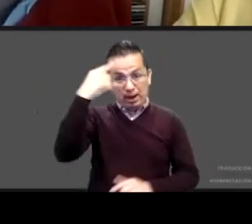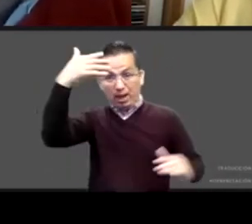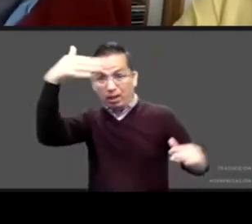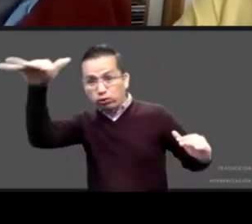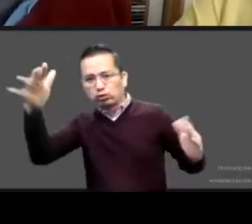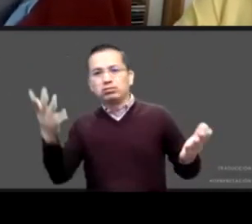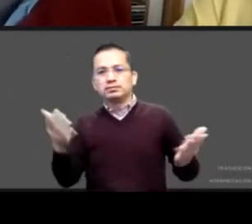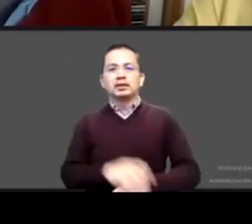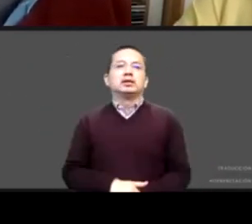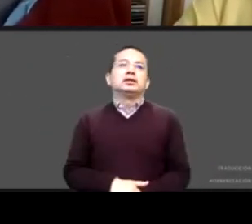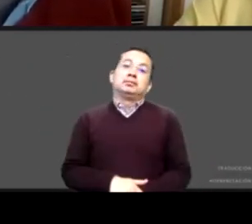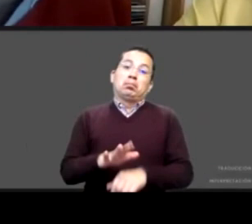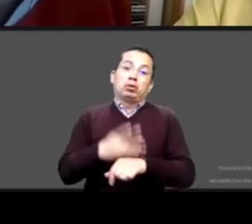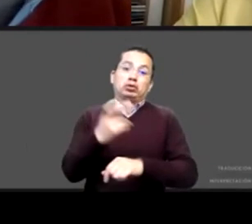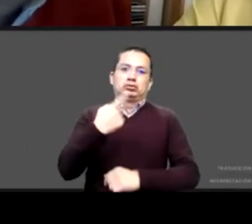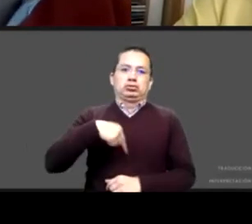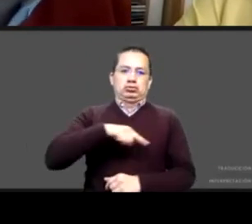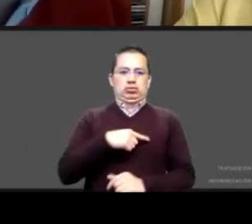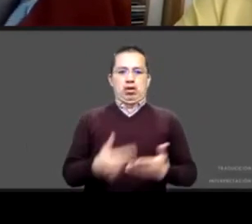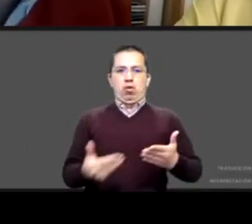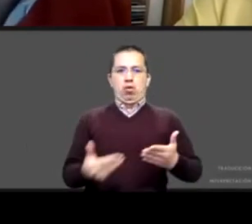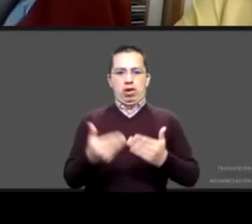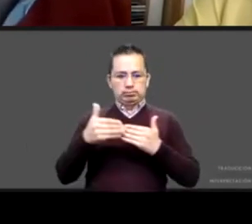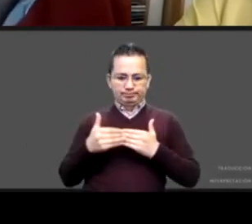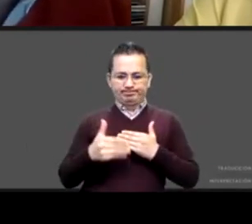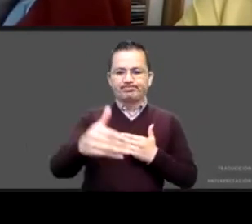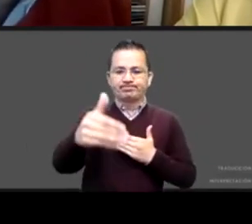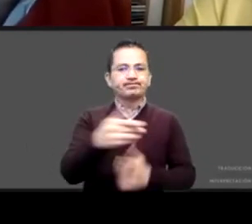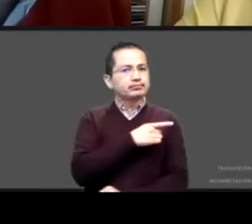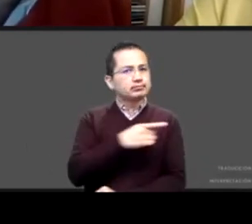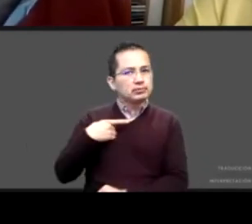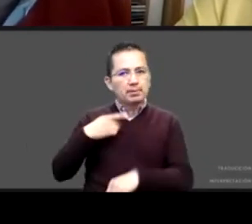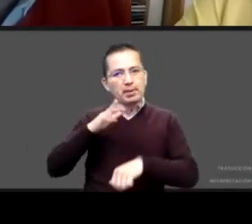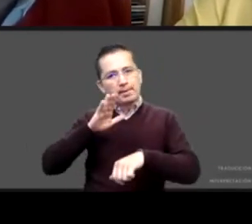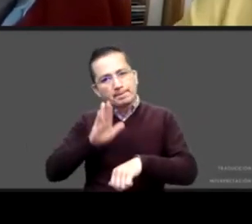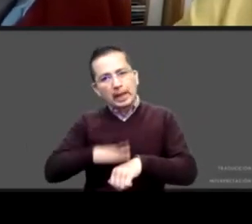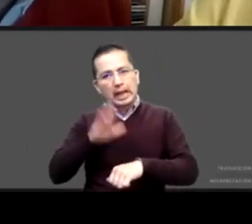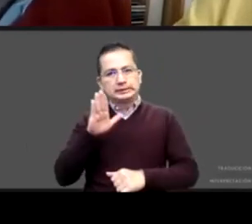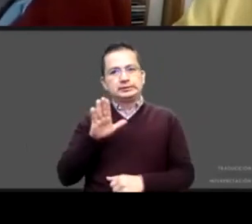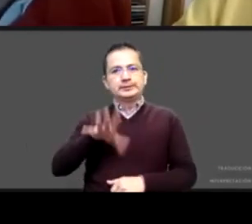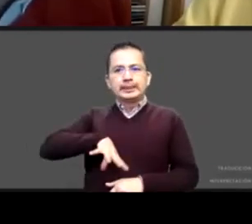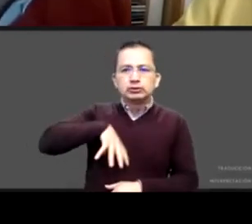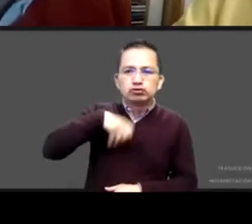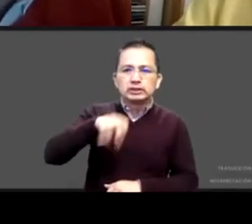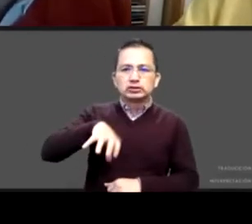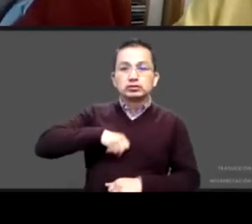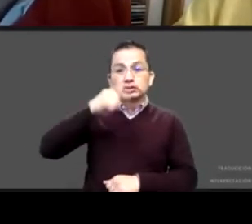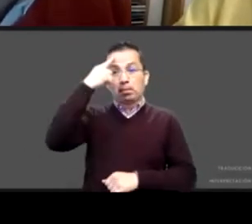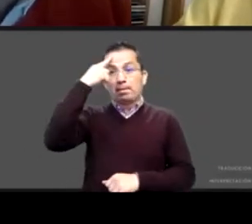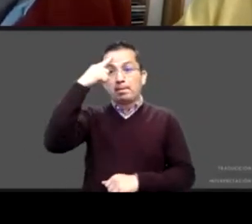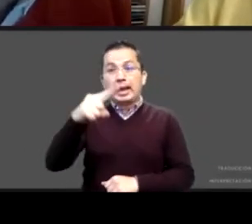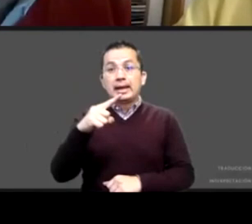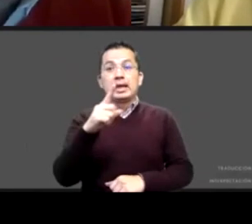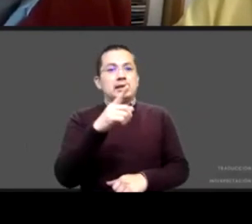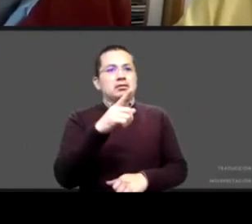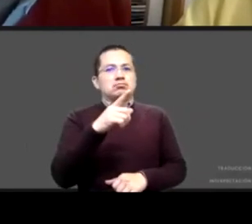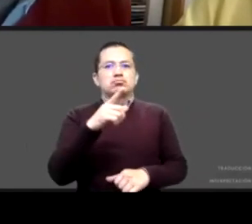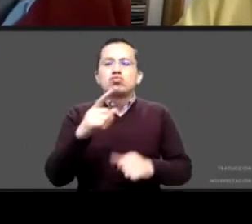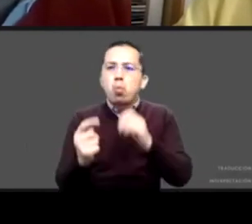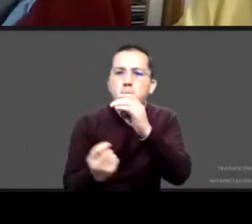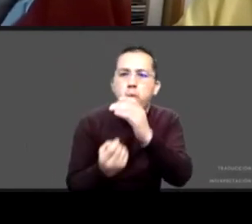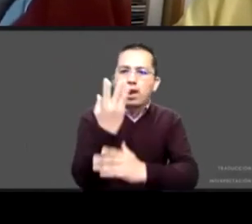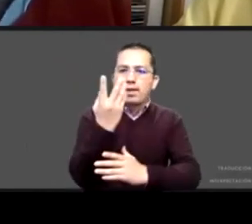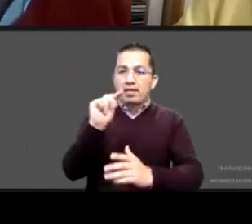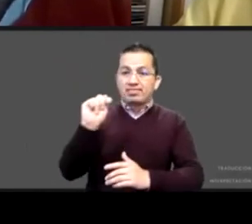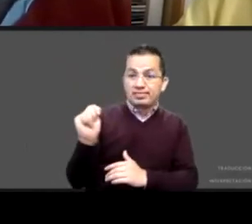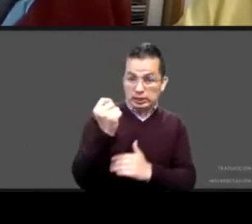mucho esfuerzo en el acceso y uso de estas nuevas tecnologías. Tenemos que enfocar esfuerzos en